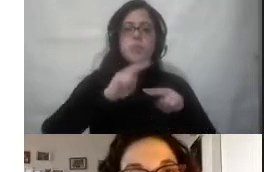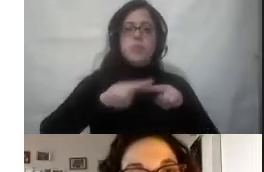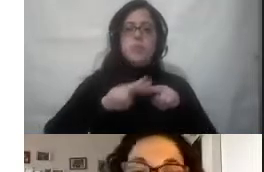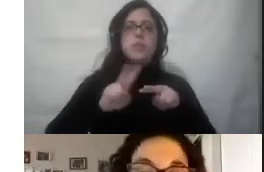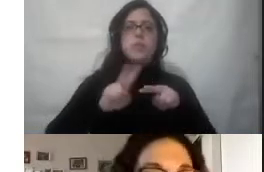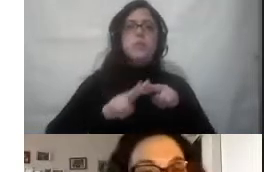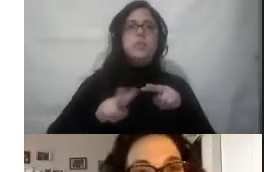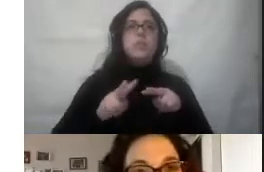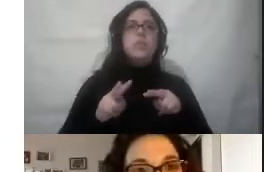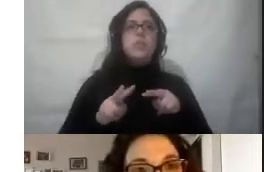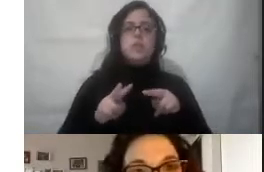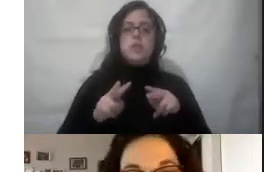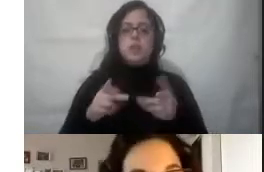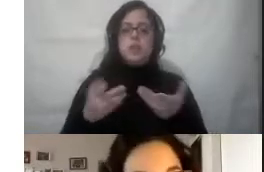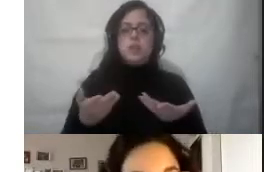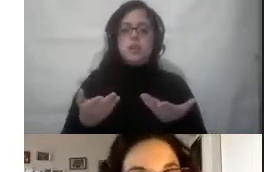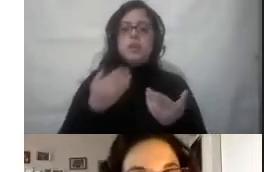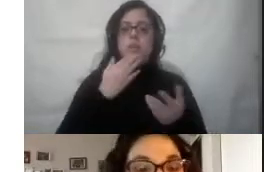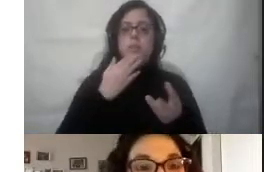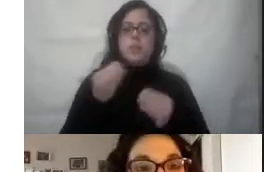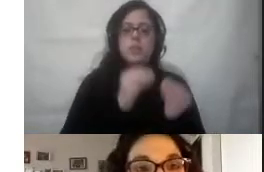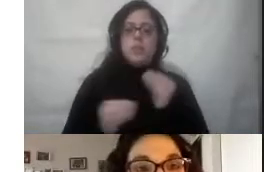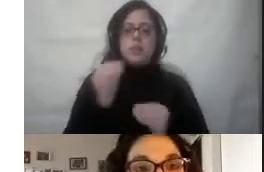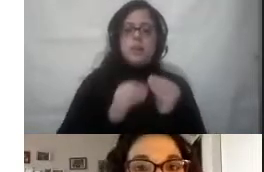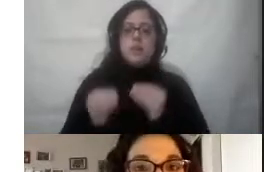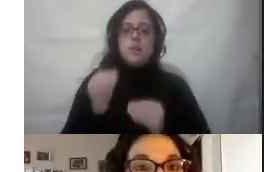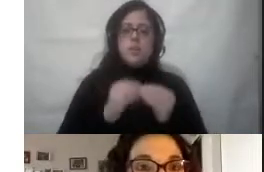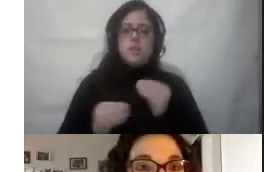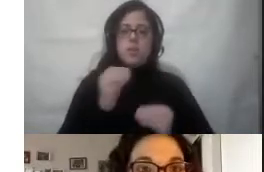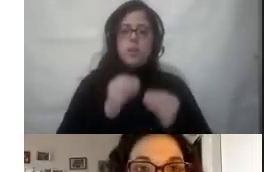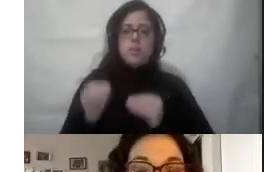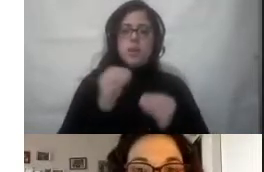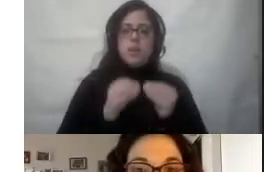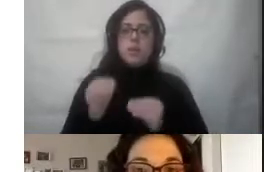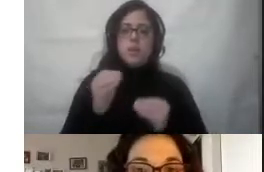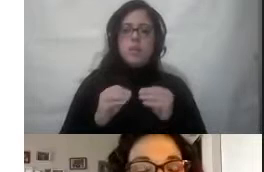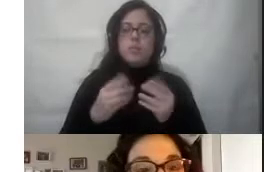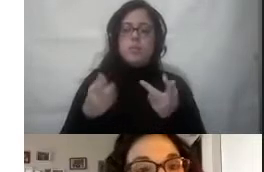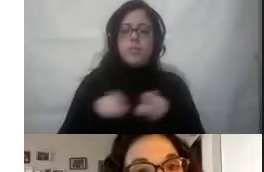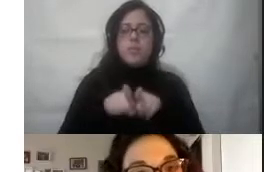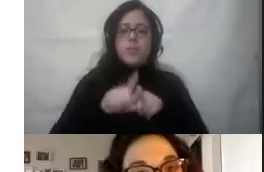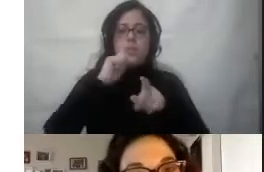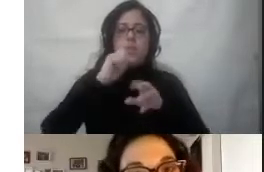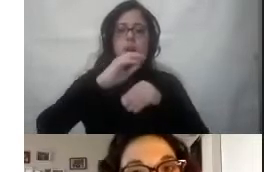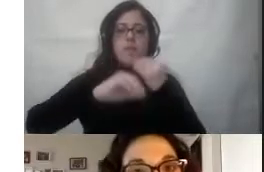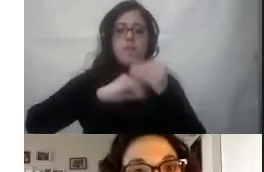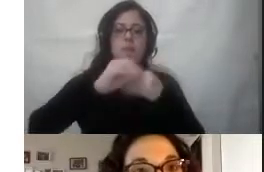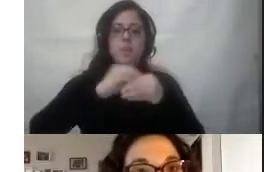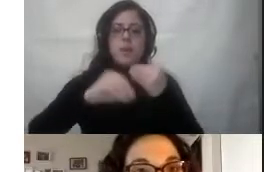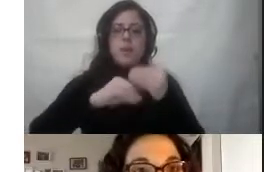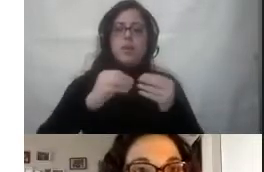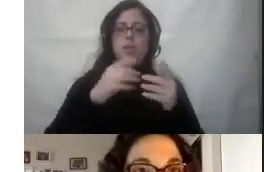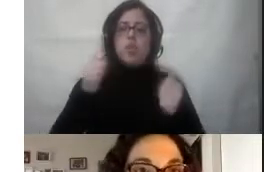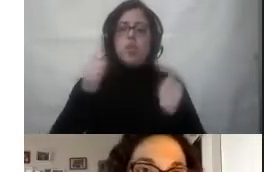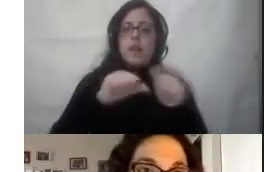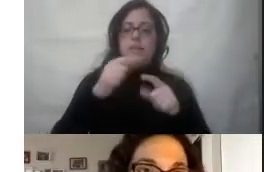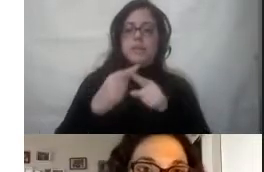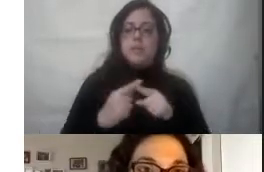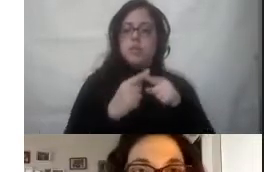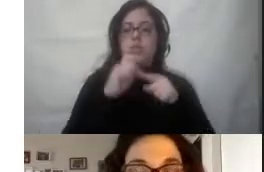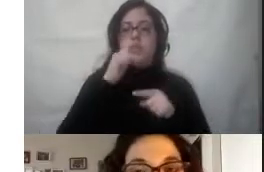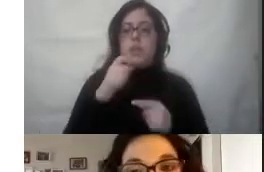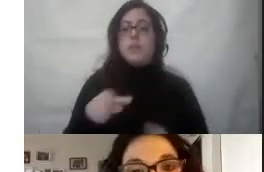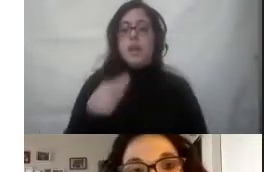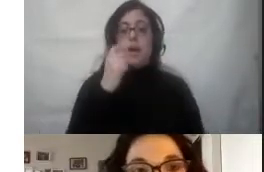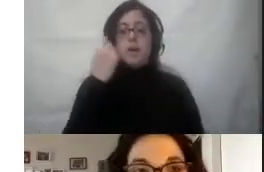implica mezclar estas distintas disciplinas de las ciencias sociales. Mezclarlas porque no solo basta con saber historia,